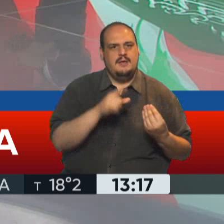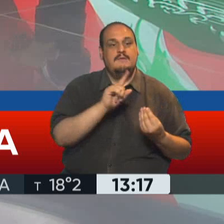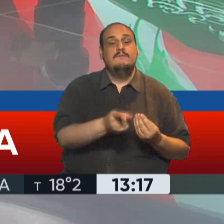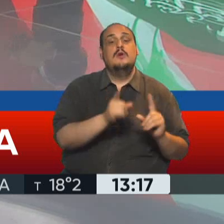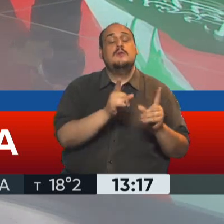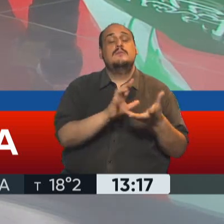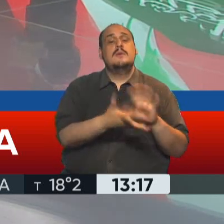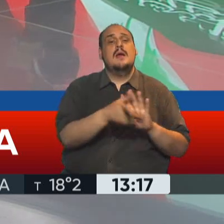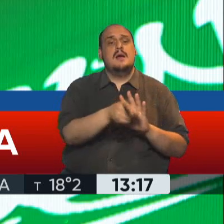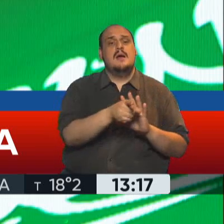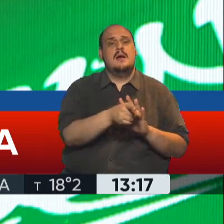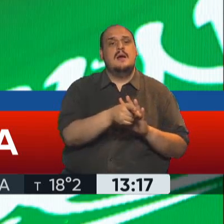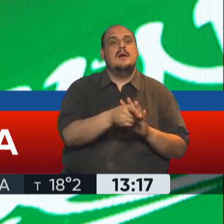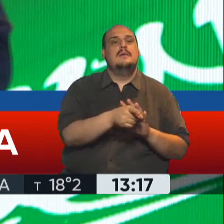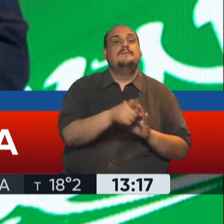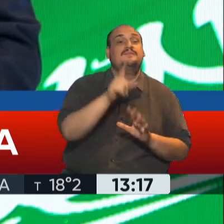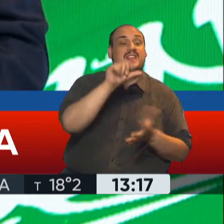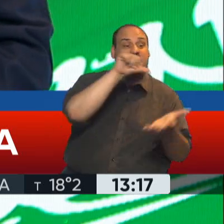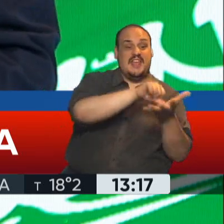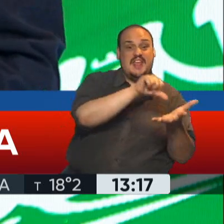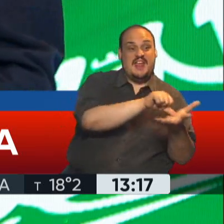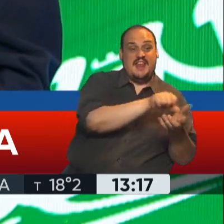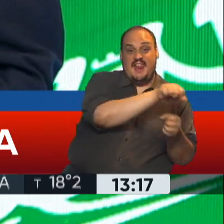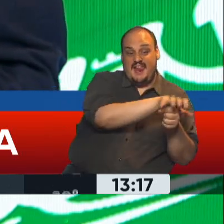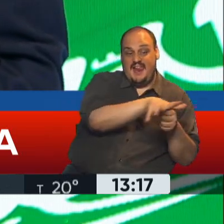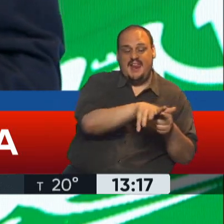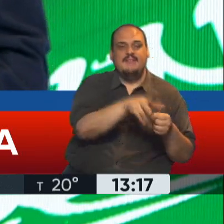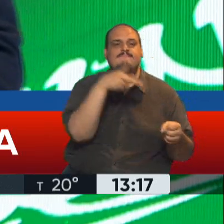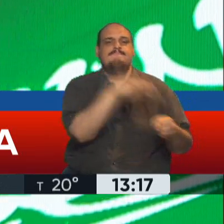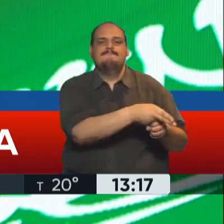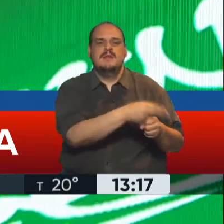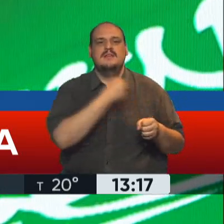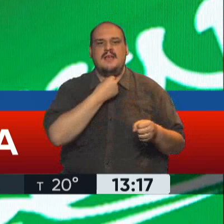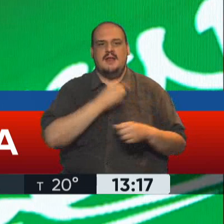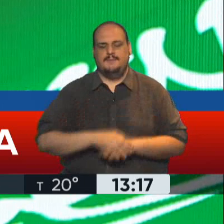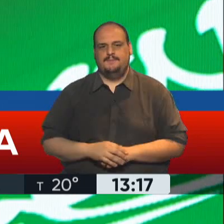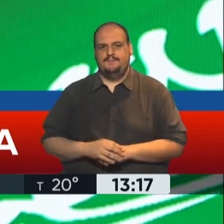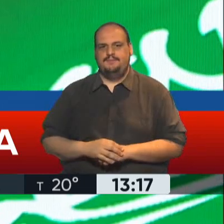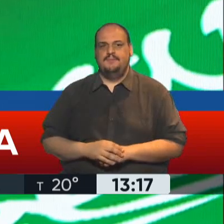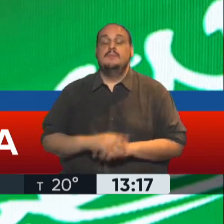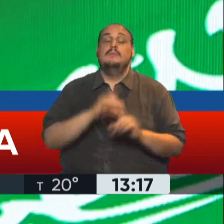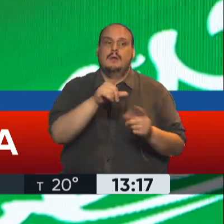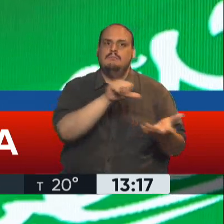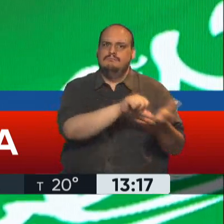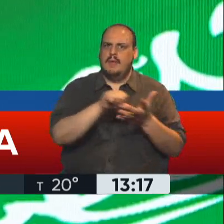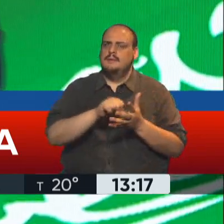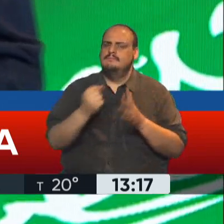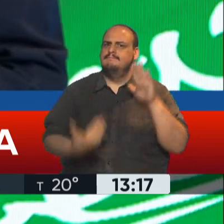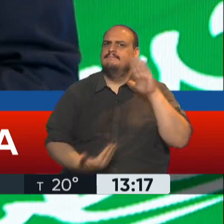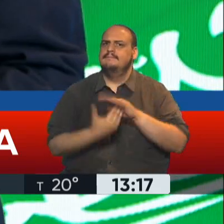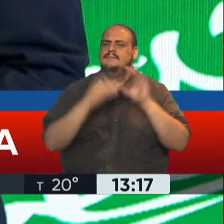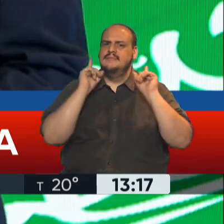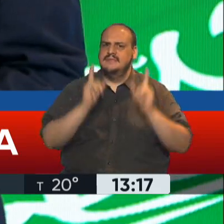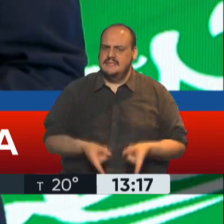influencia o tratar de contrarrestar la influencia de Irán. Es decir, Arabia y Saudita son dos países también claves en